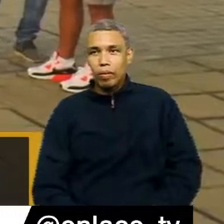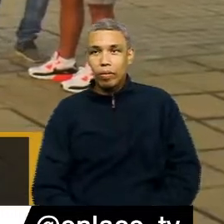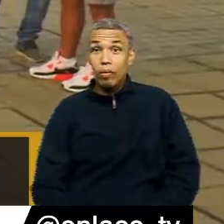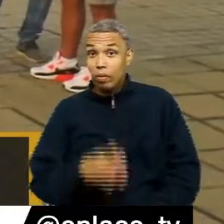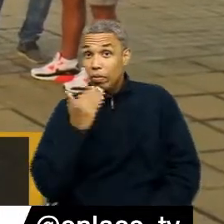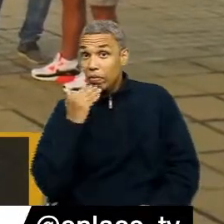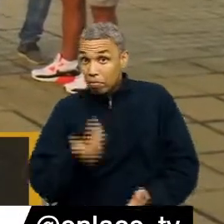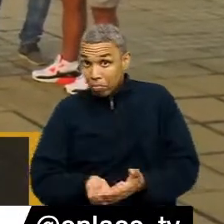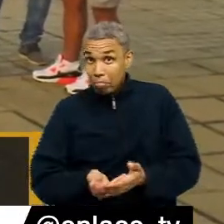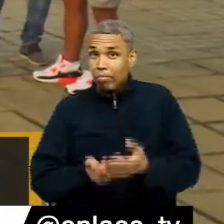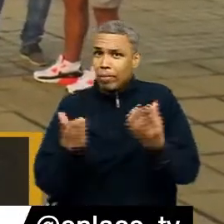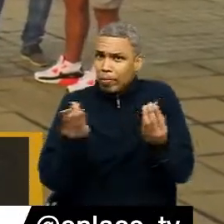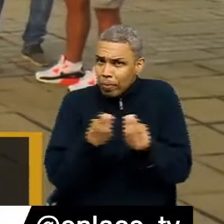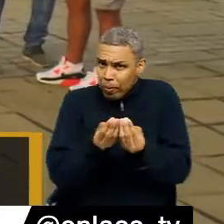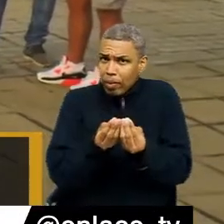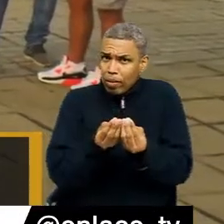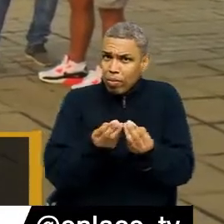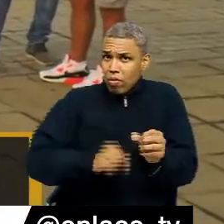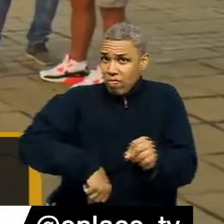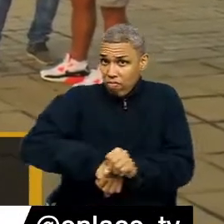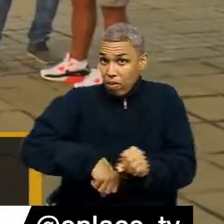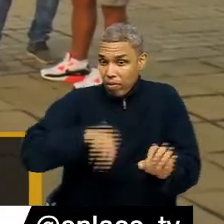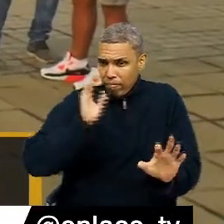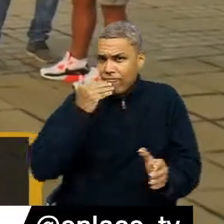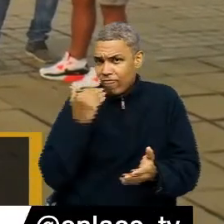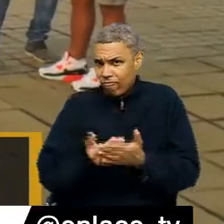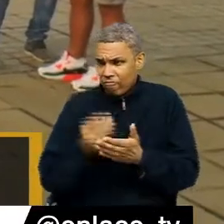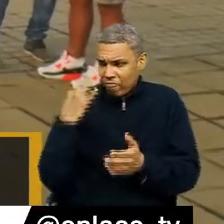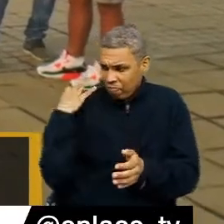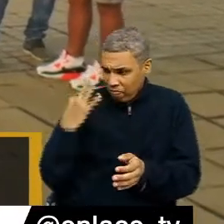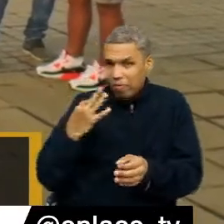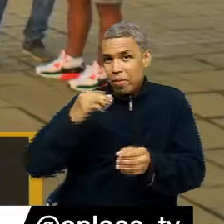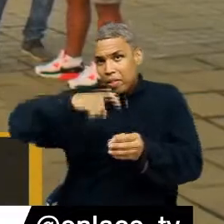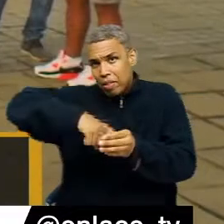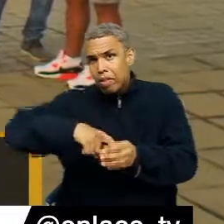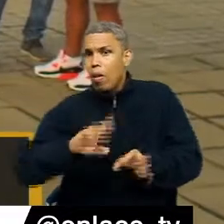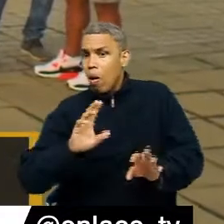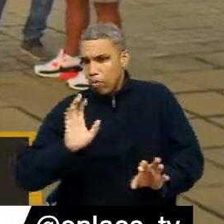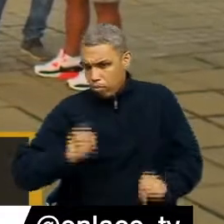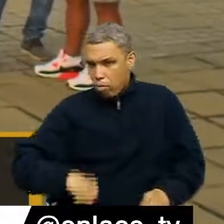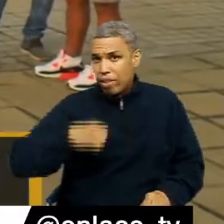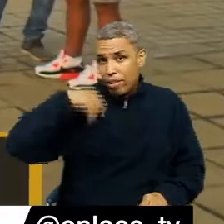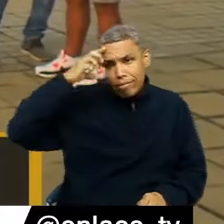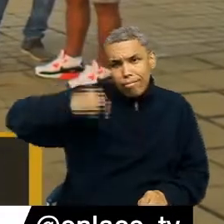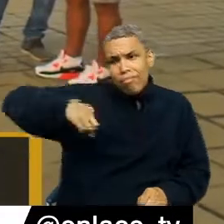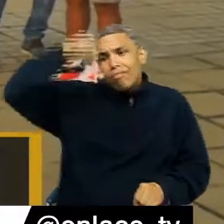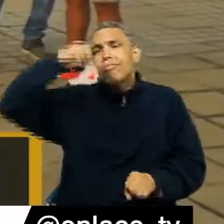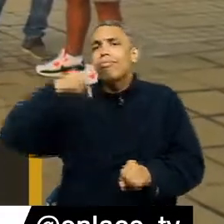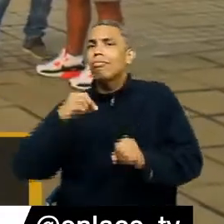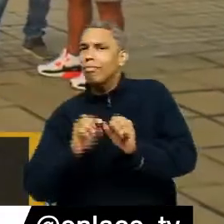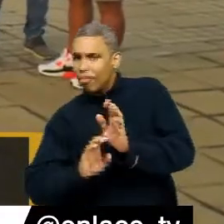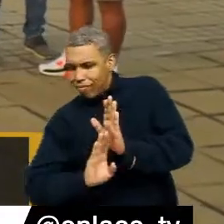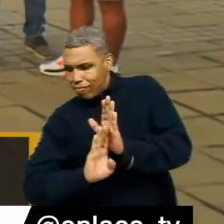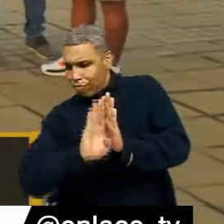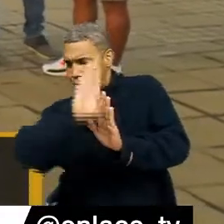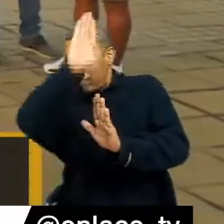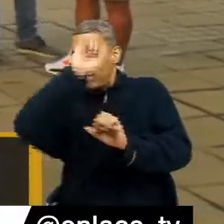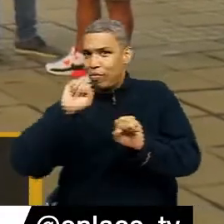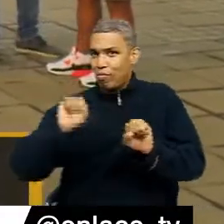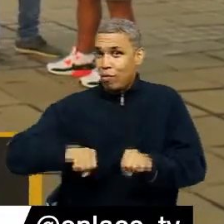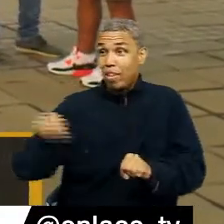al equipo de fútbol femenino y que haya profesión, que podamos salir adelante con ayuda